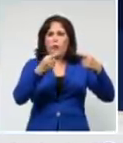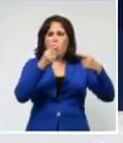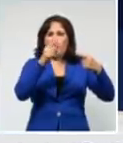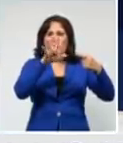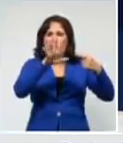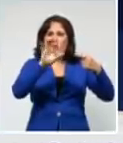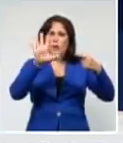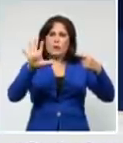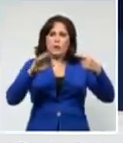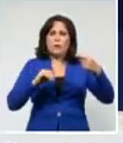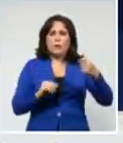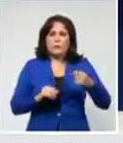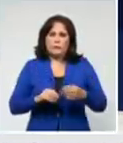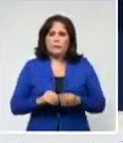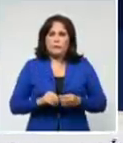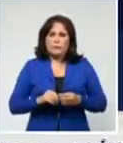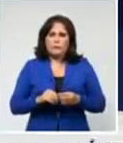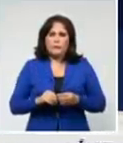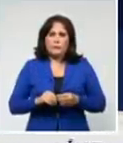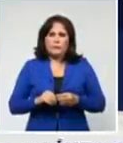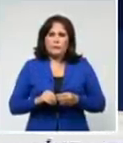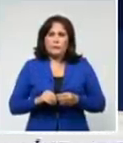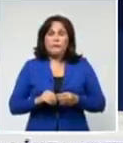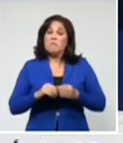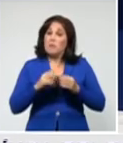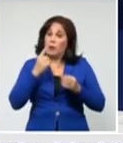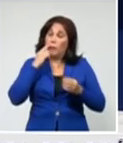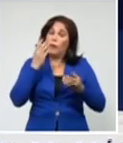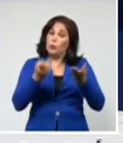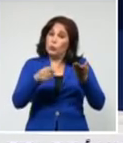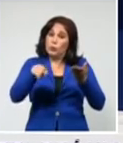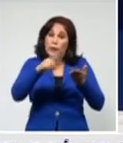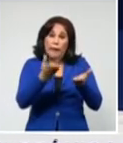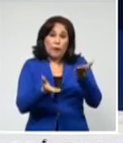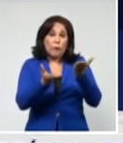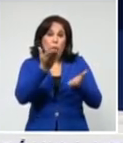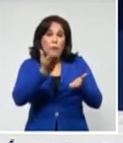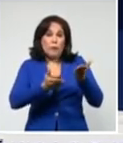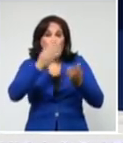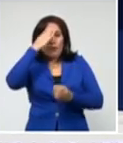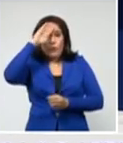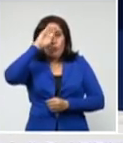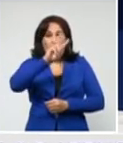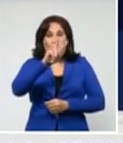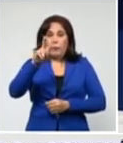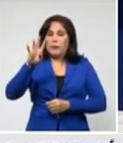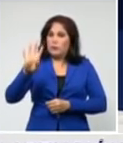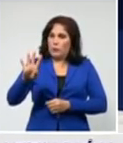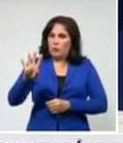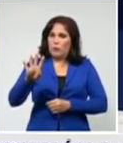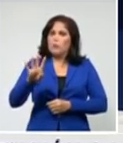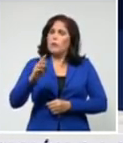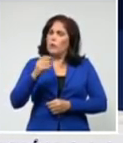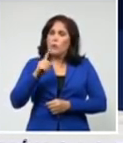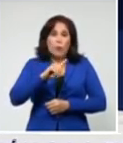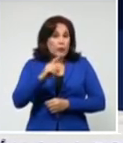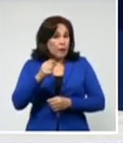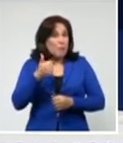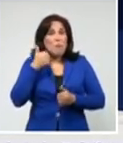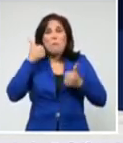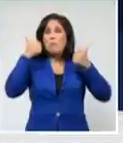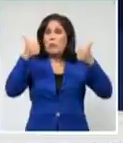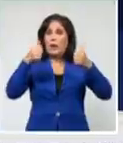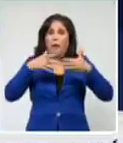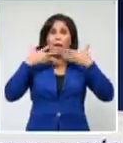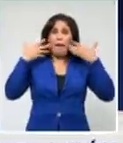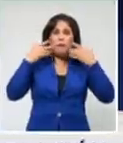10,55. Fíjense la comparación con la tasa de Cuba de 2,24, que estamos inconformes, no